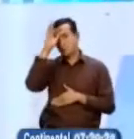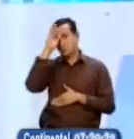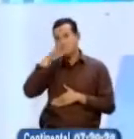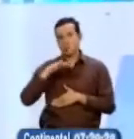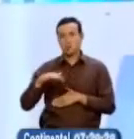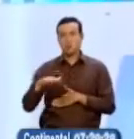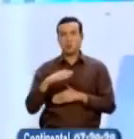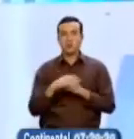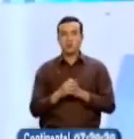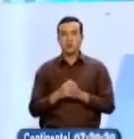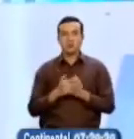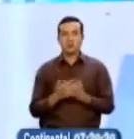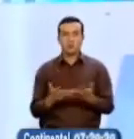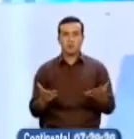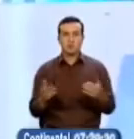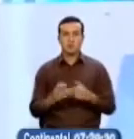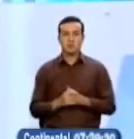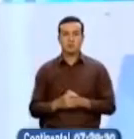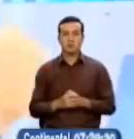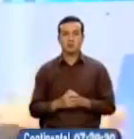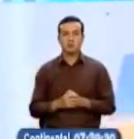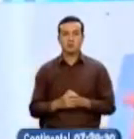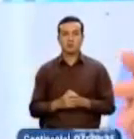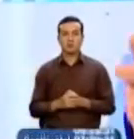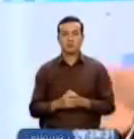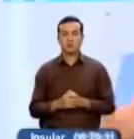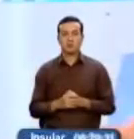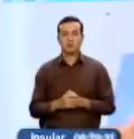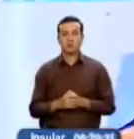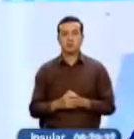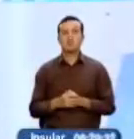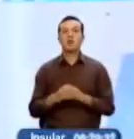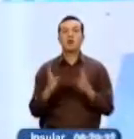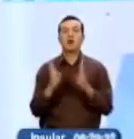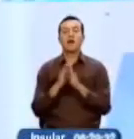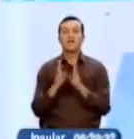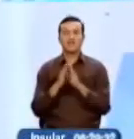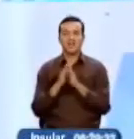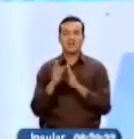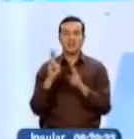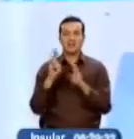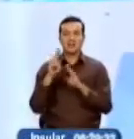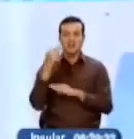en dónde en donde estuvo hábitat